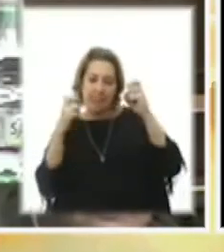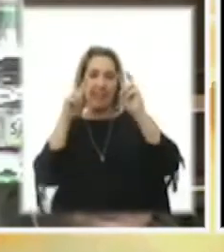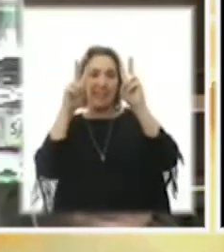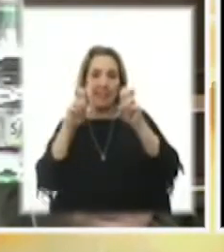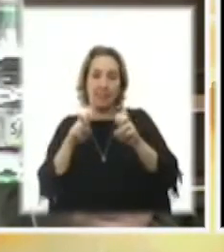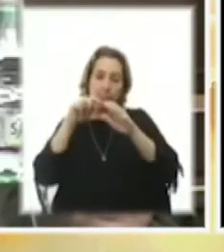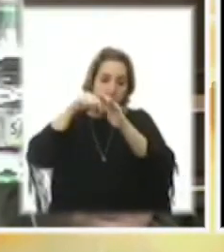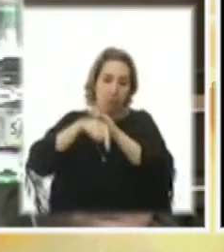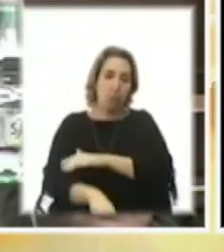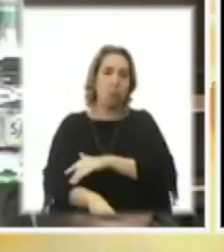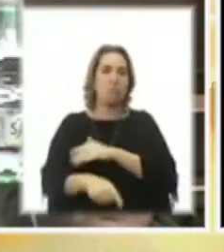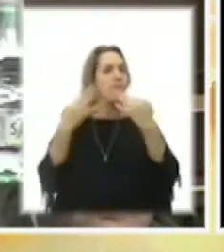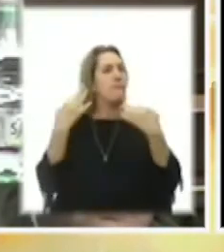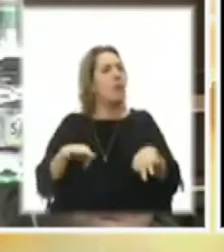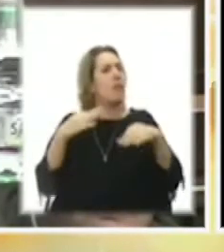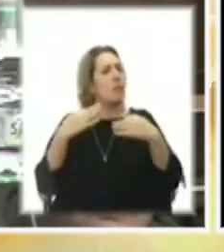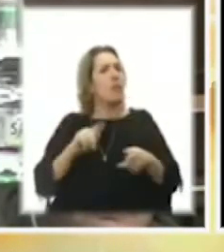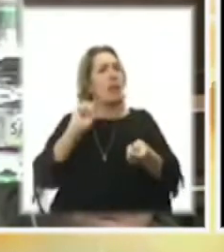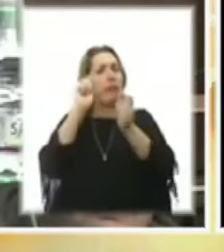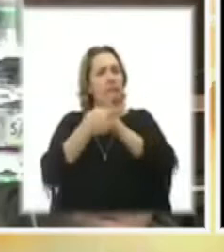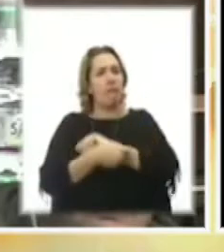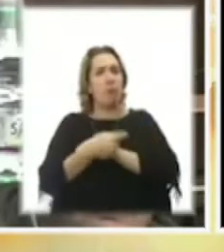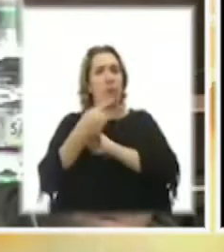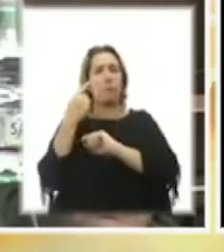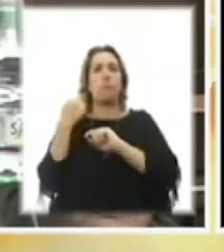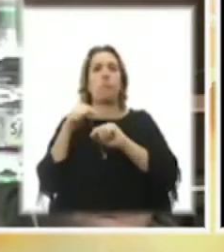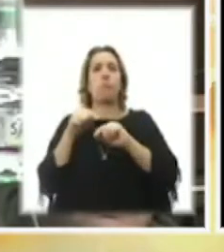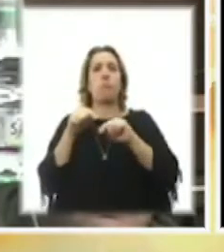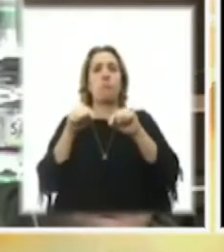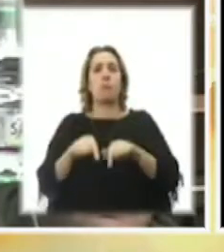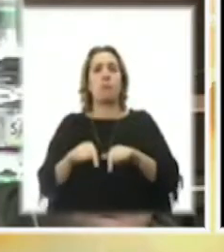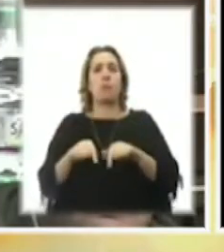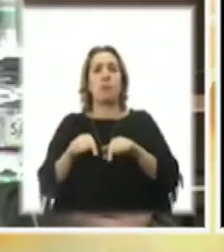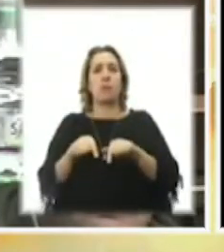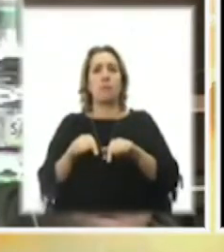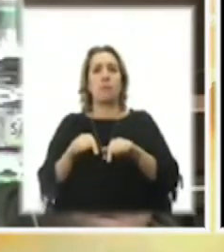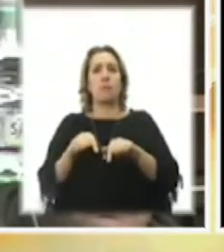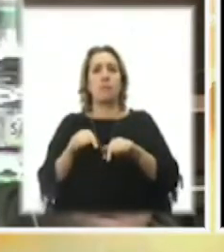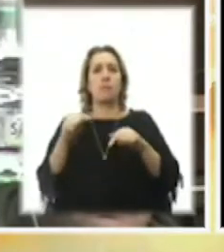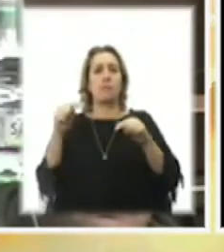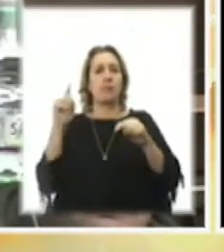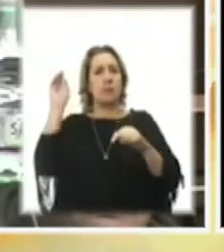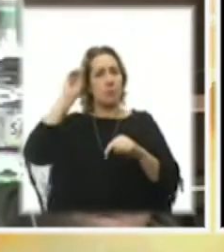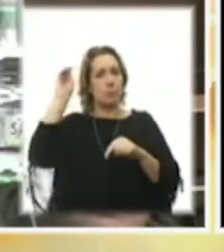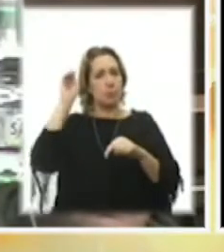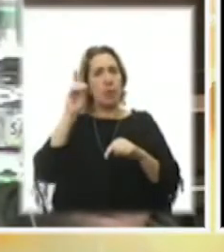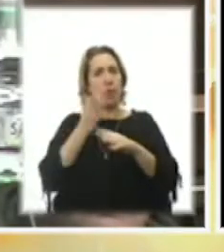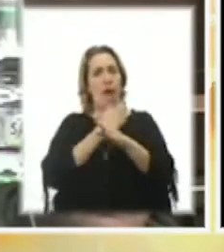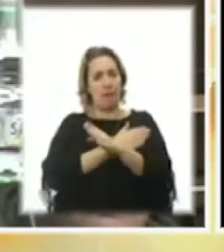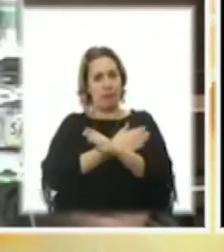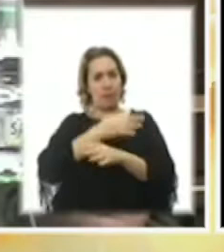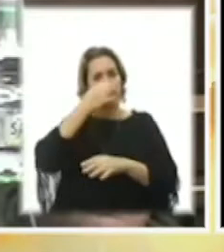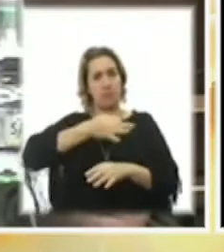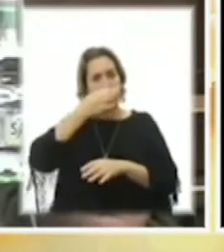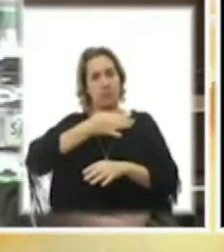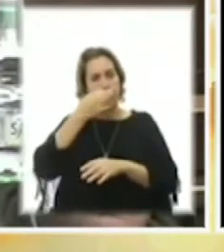lo que fueron los derechos sociales, pero nadie discute que al día de hoy hay un déficit y una situación bastante compleja en